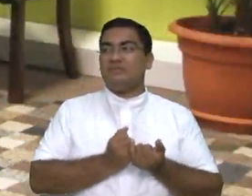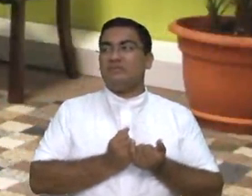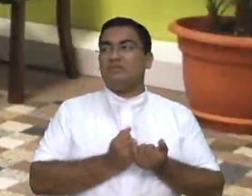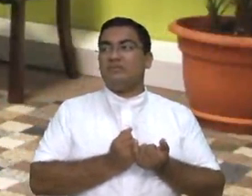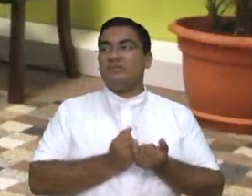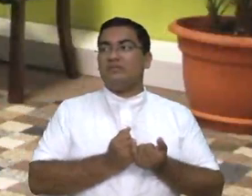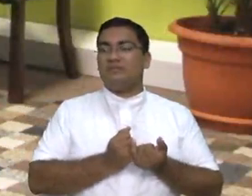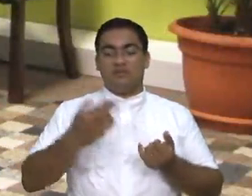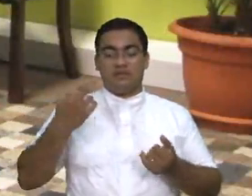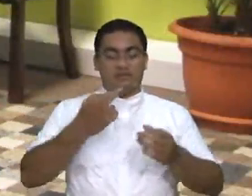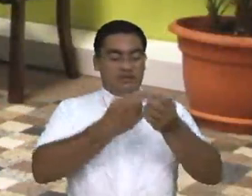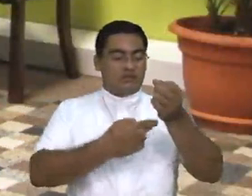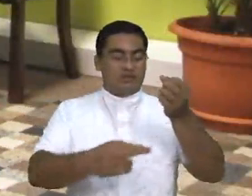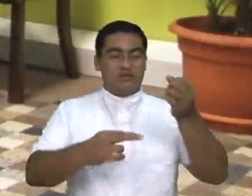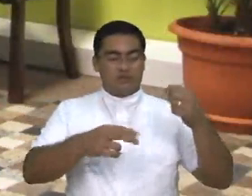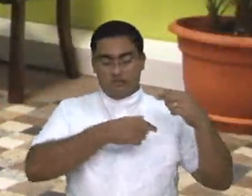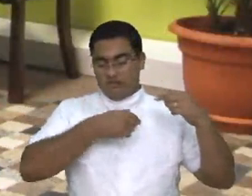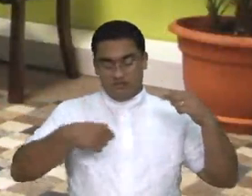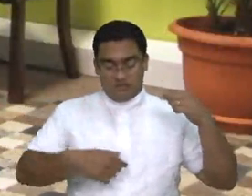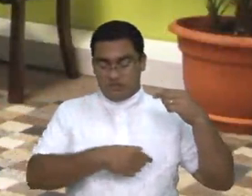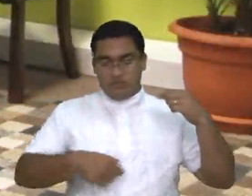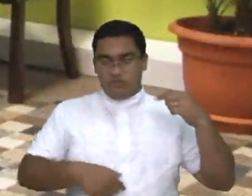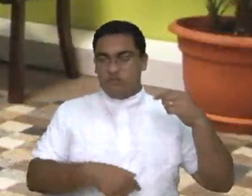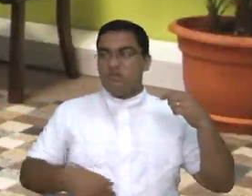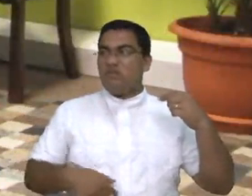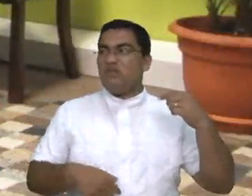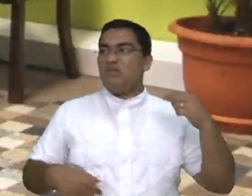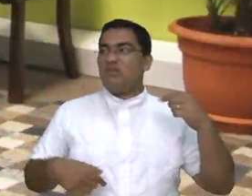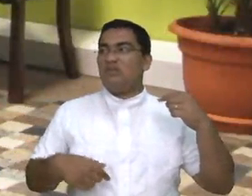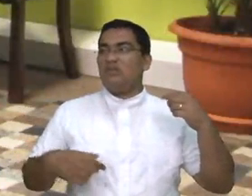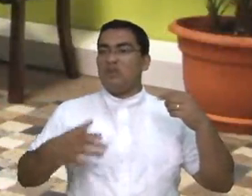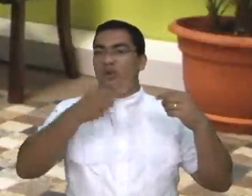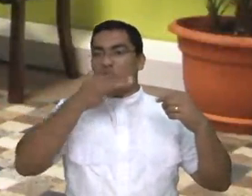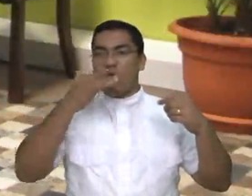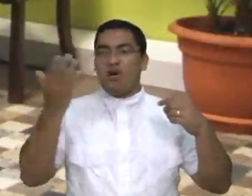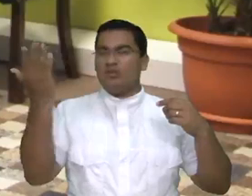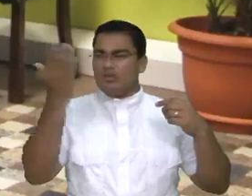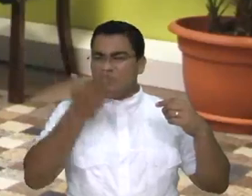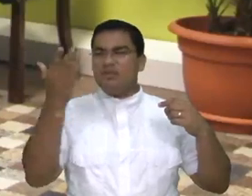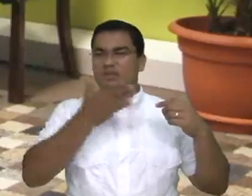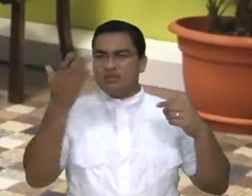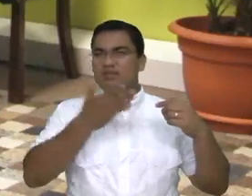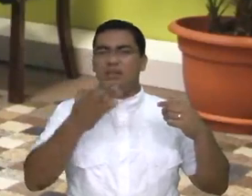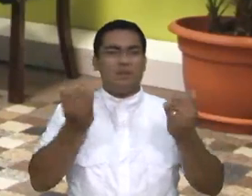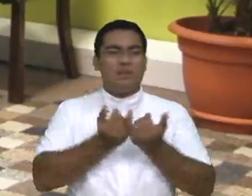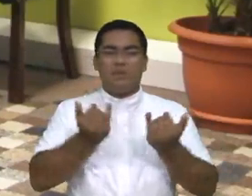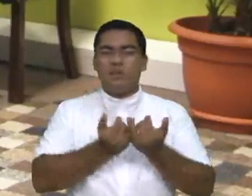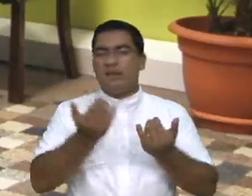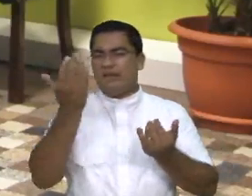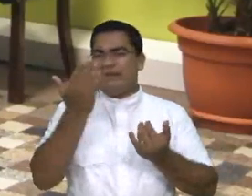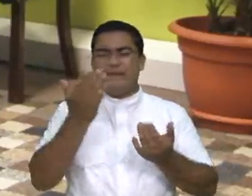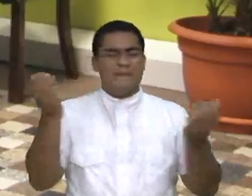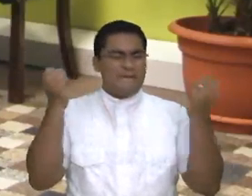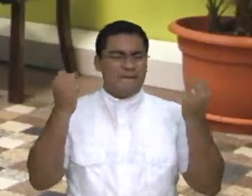pasó toda la sangre por el pasaje intestinal, va a salir color negra. Las heces se van a ver negras, como el carbón. O una parte,